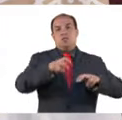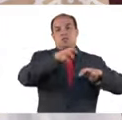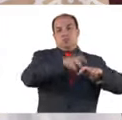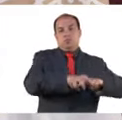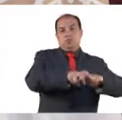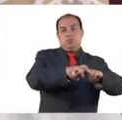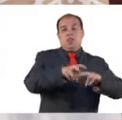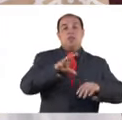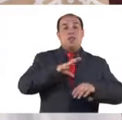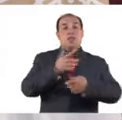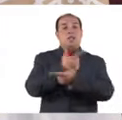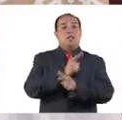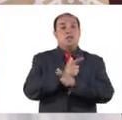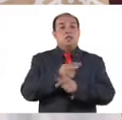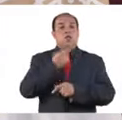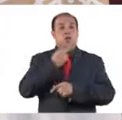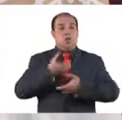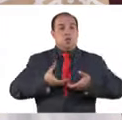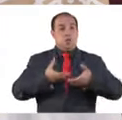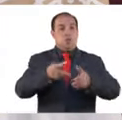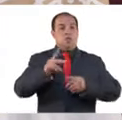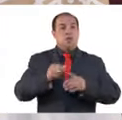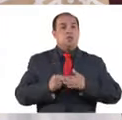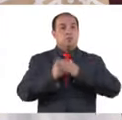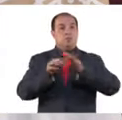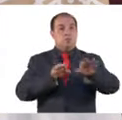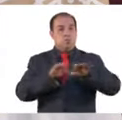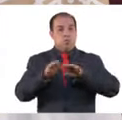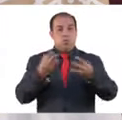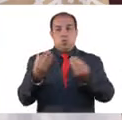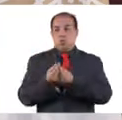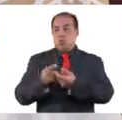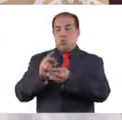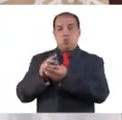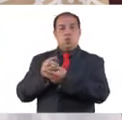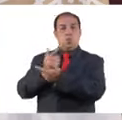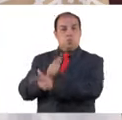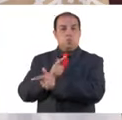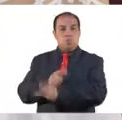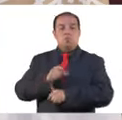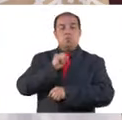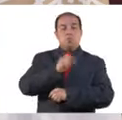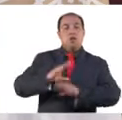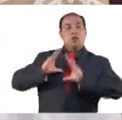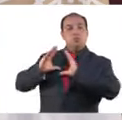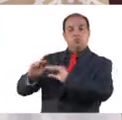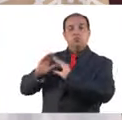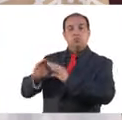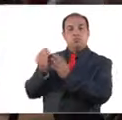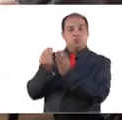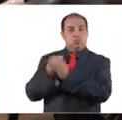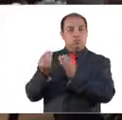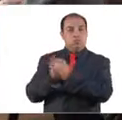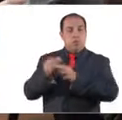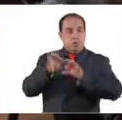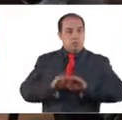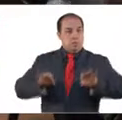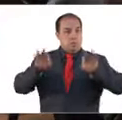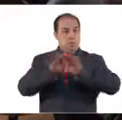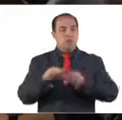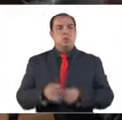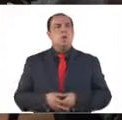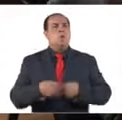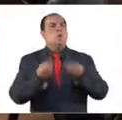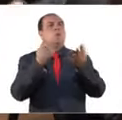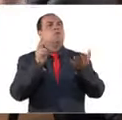usan en la calle, ¿no? Pero vamos a fortalecer el trabajo con los taxistas y la capacitación, que también efectivamente es importante. ¿De cuándo podríamos estar